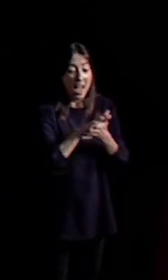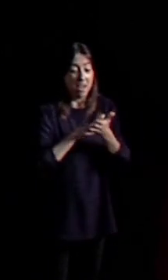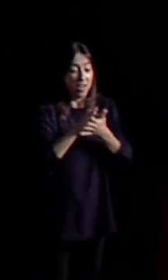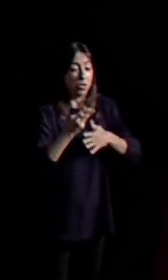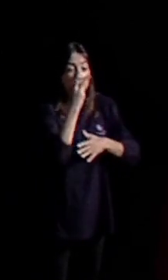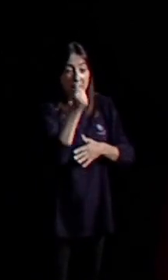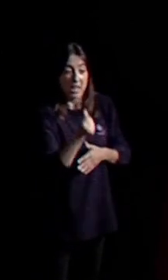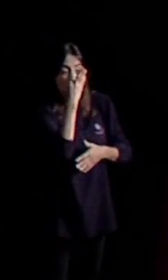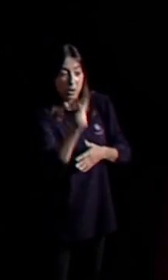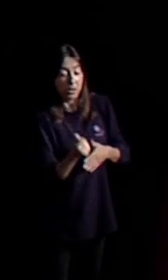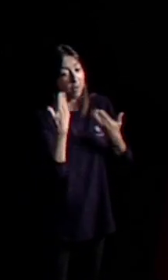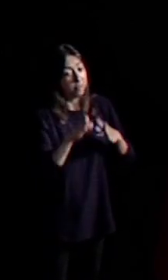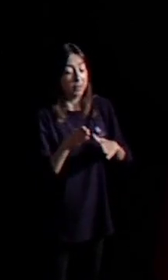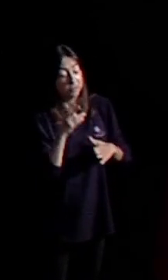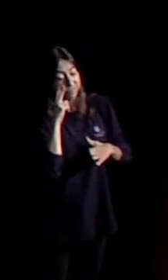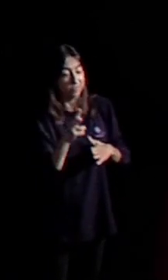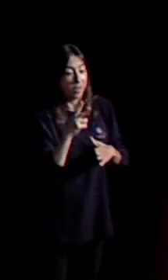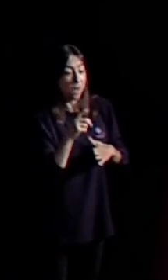¿no? Pero veo que la cosa